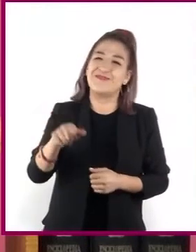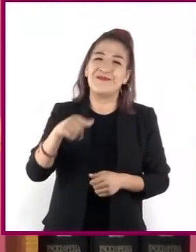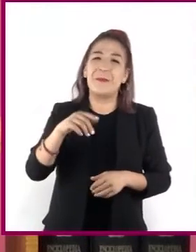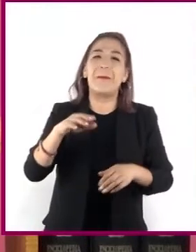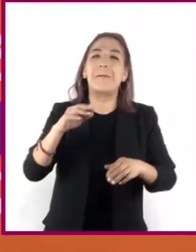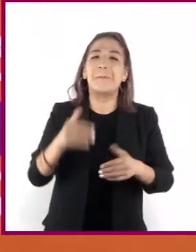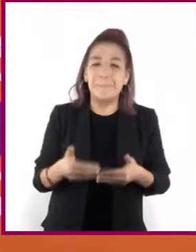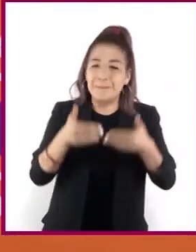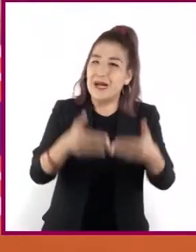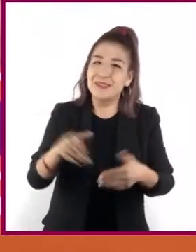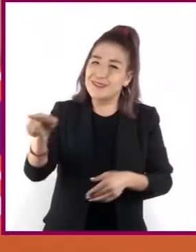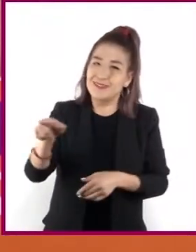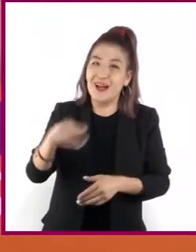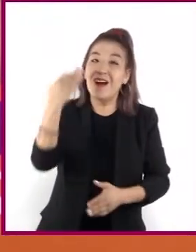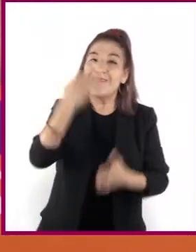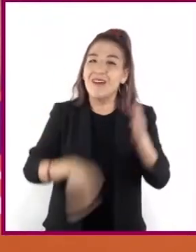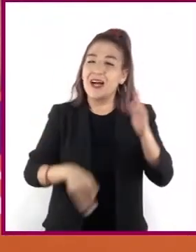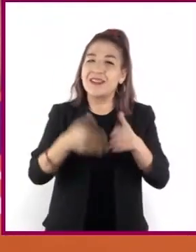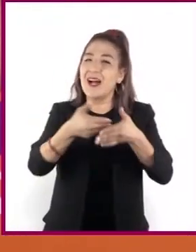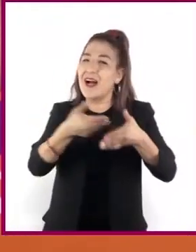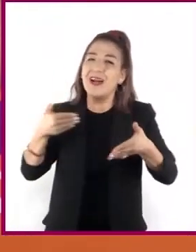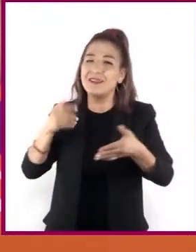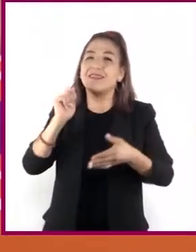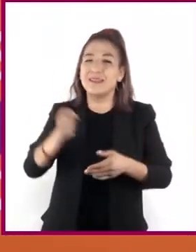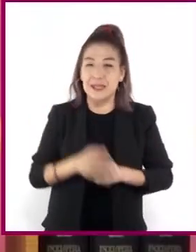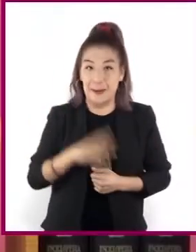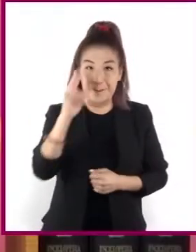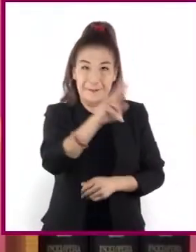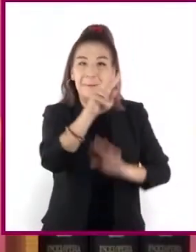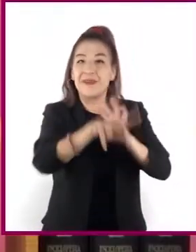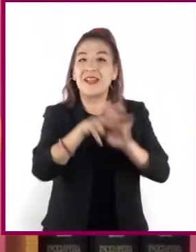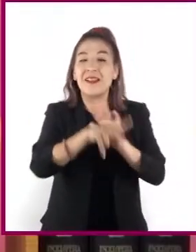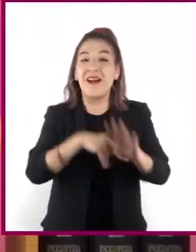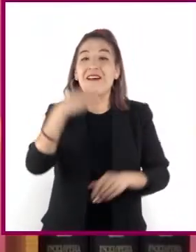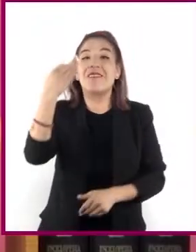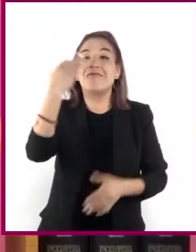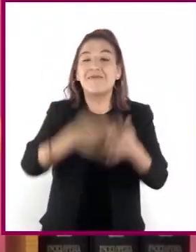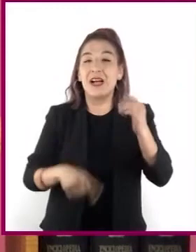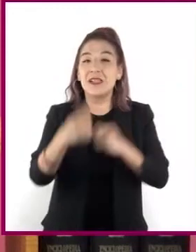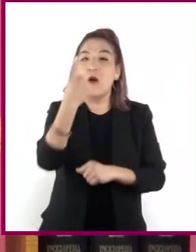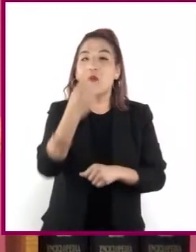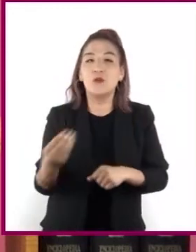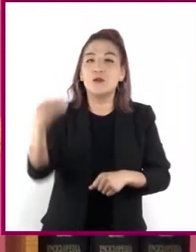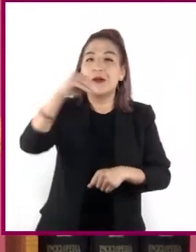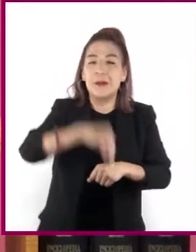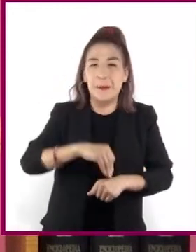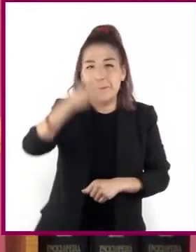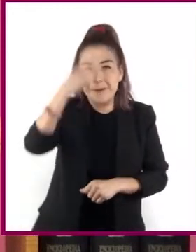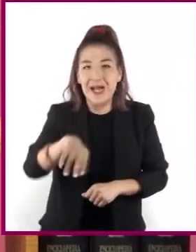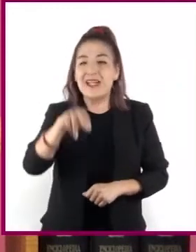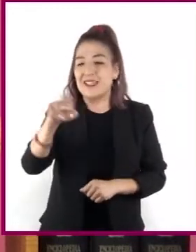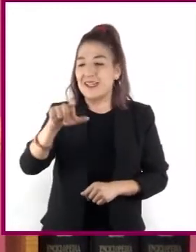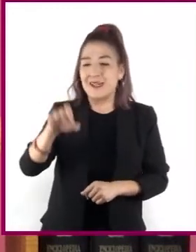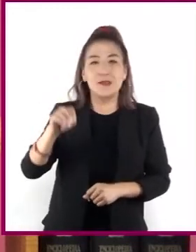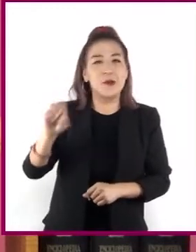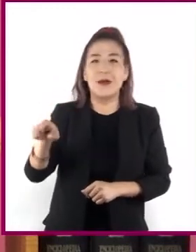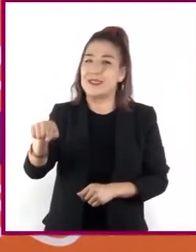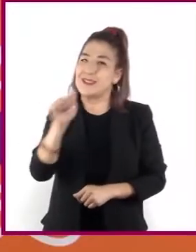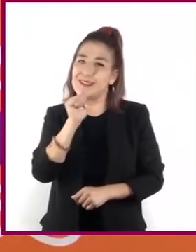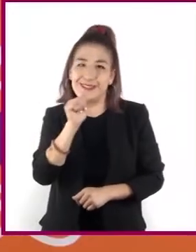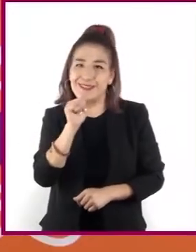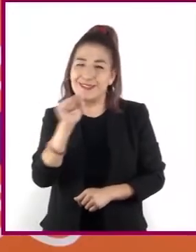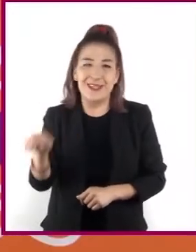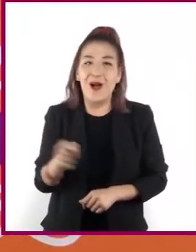poco. Si recuerdas bien lo que vimos en el video, existe un paso antes de llegar a los nexos y la ortografía del texto.